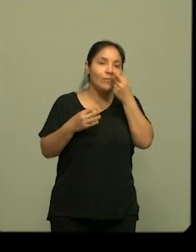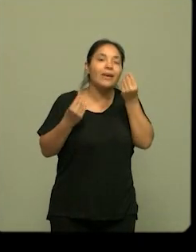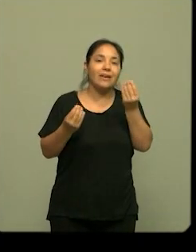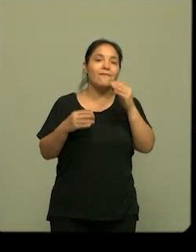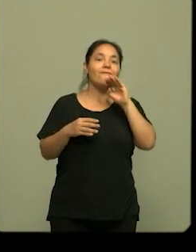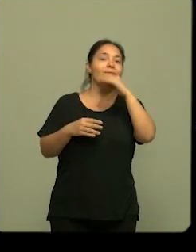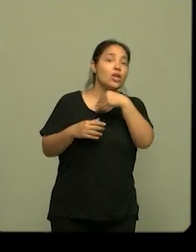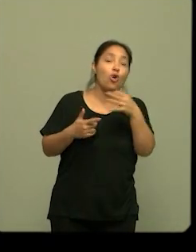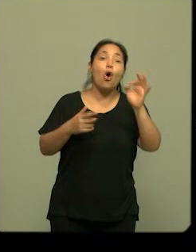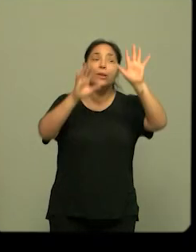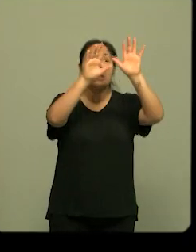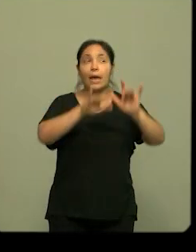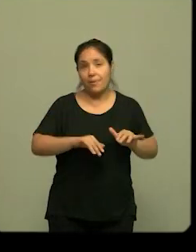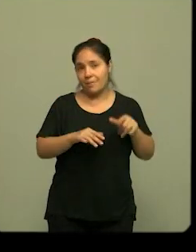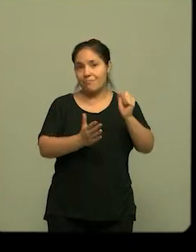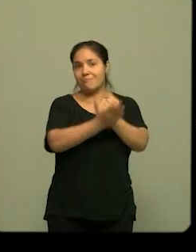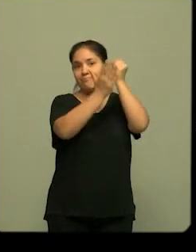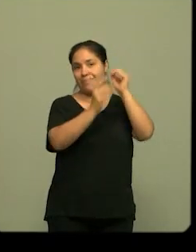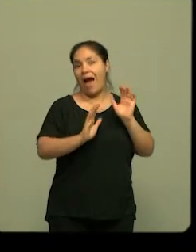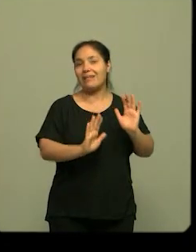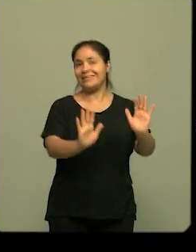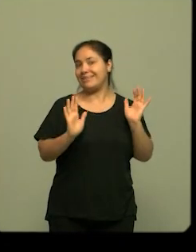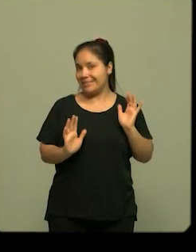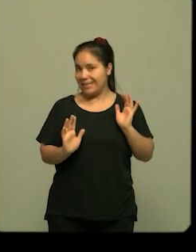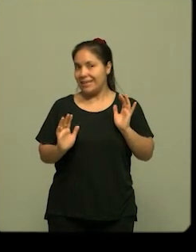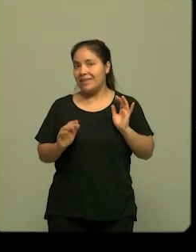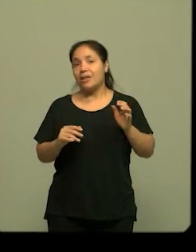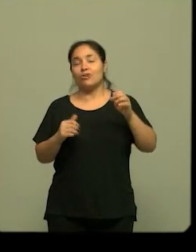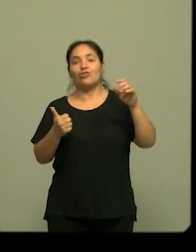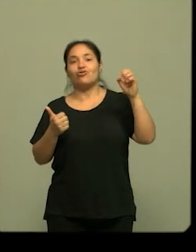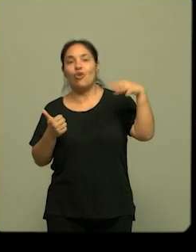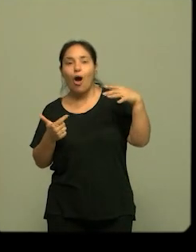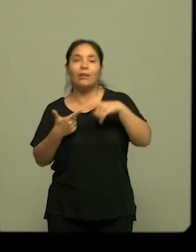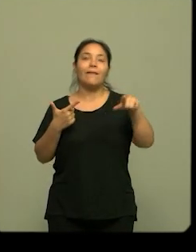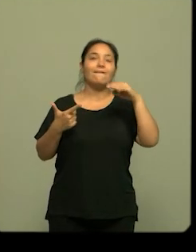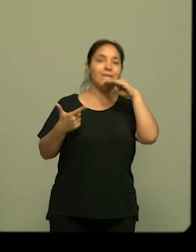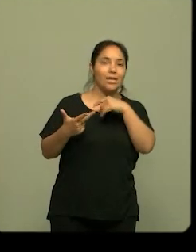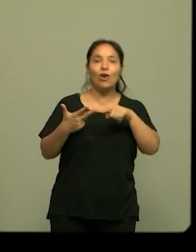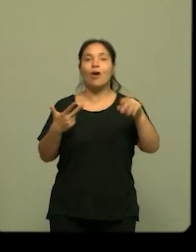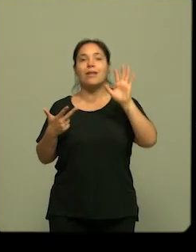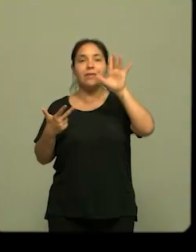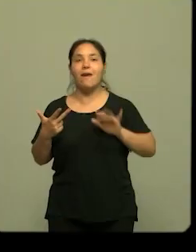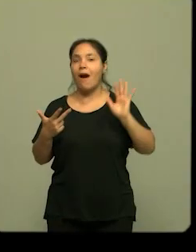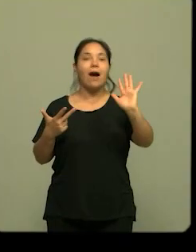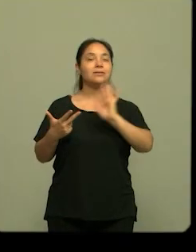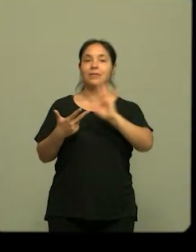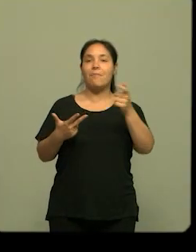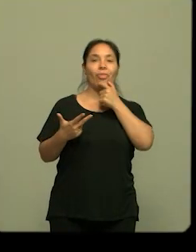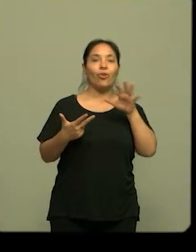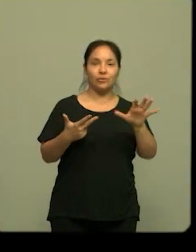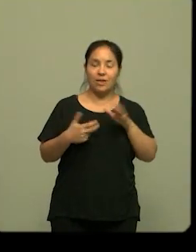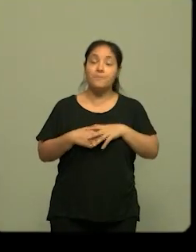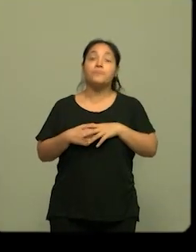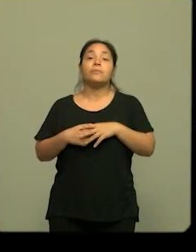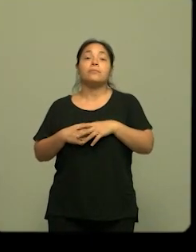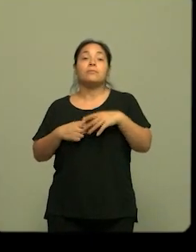o sea, catalogado así, estigmatizado por un destino de sol, de vino y nieve. Exacto. Y hoy la gente está descubriendo que existen